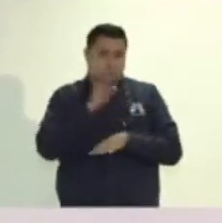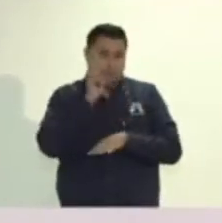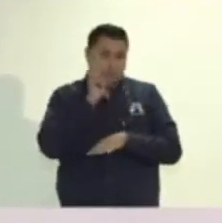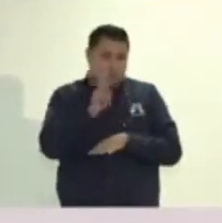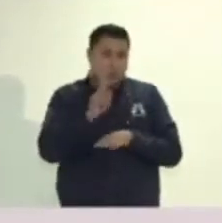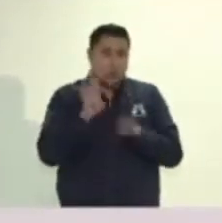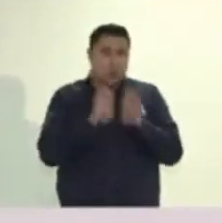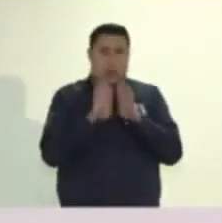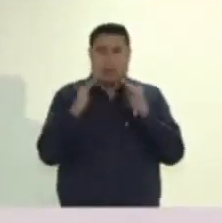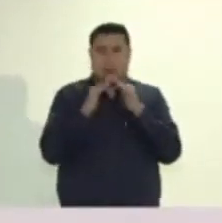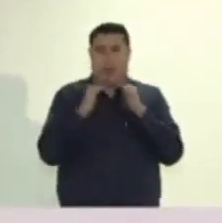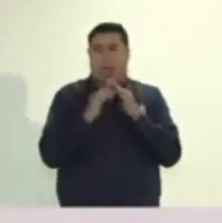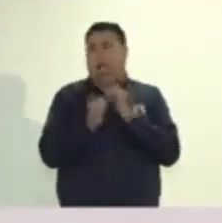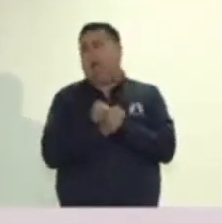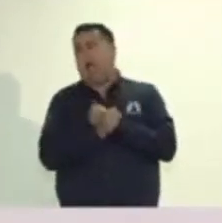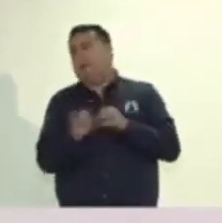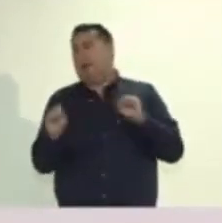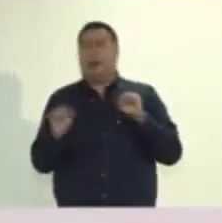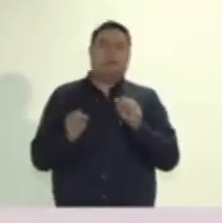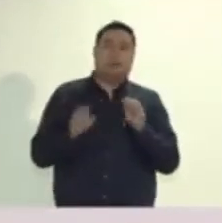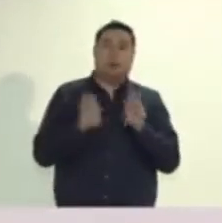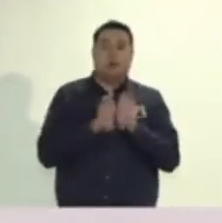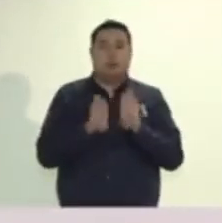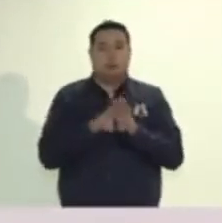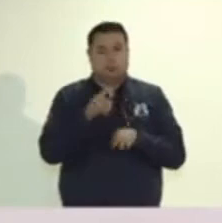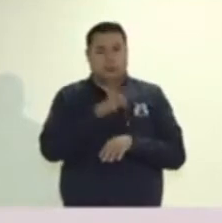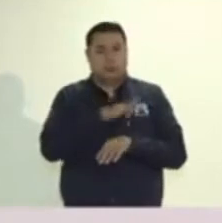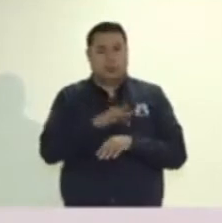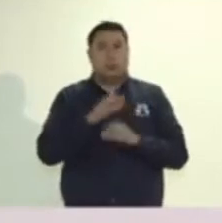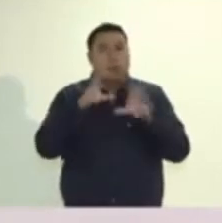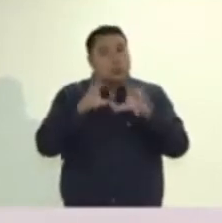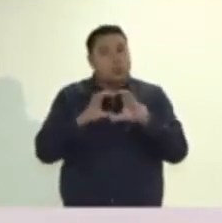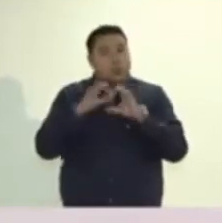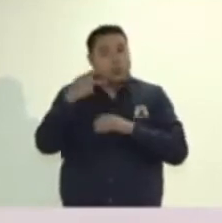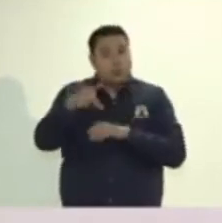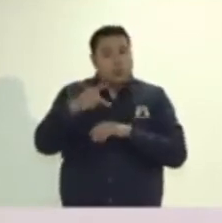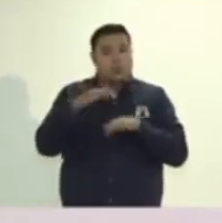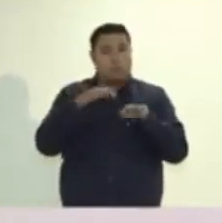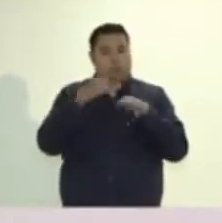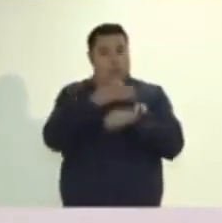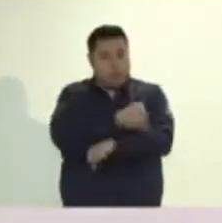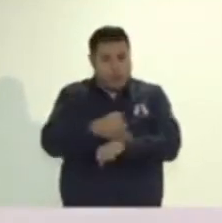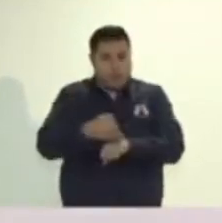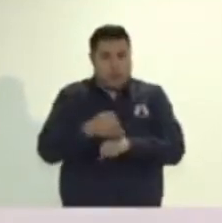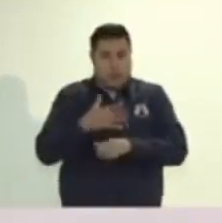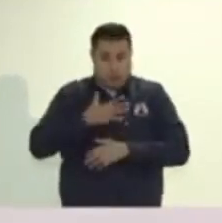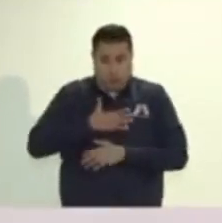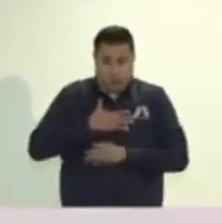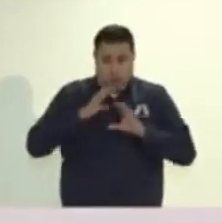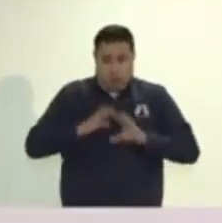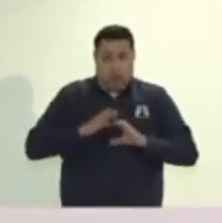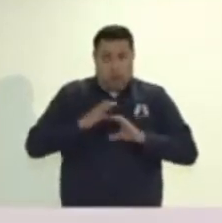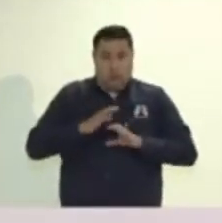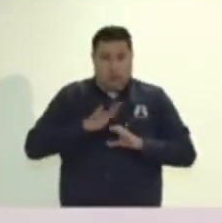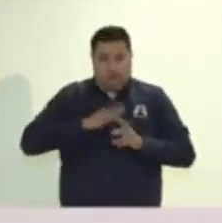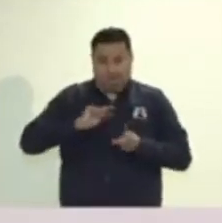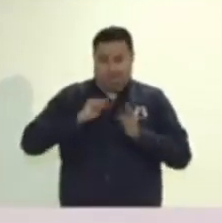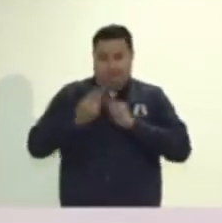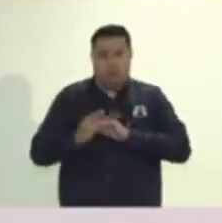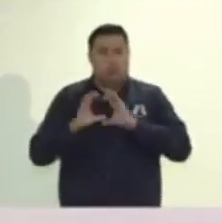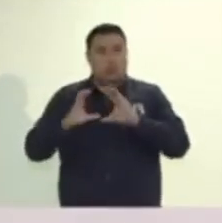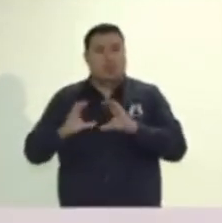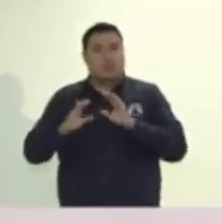de qué hacer en casa. Cuida a tu familia. Si te cuidas tú, cuidas a tu familia, nos cuidas a